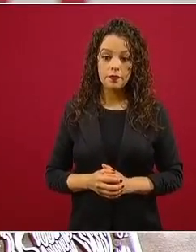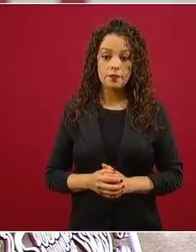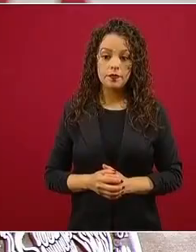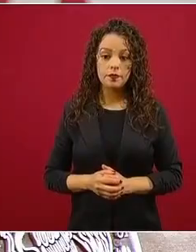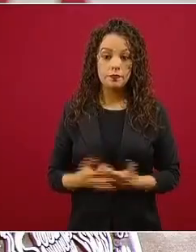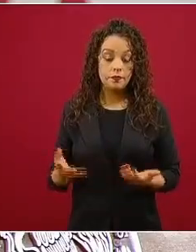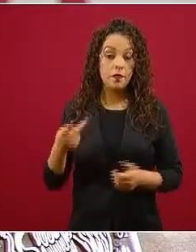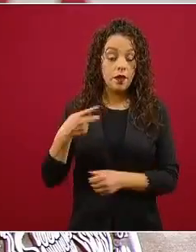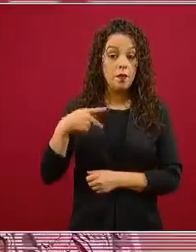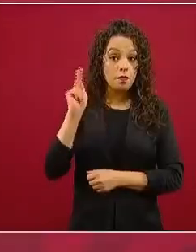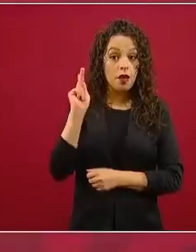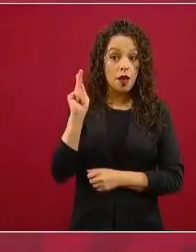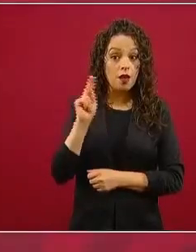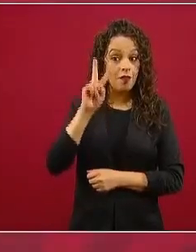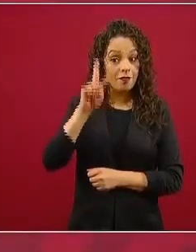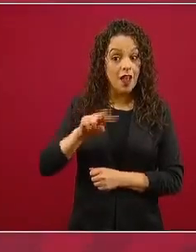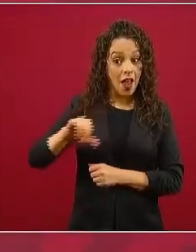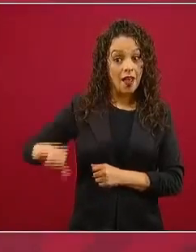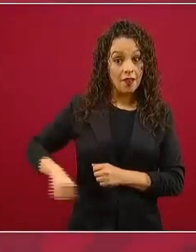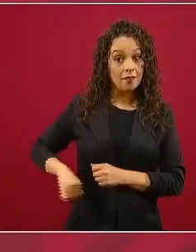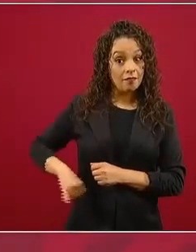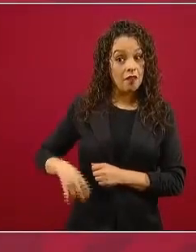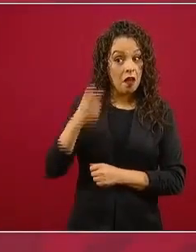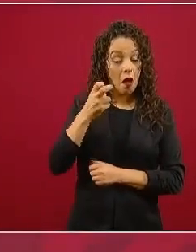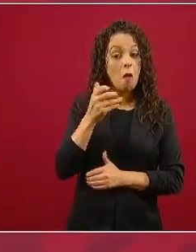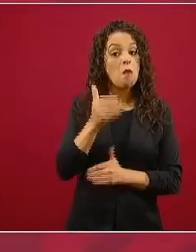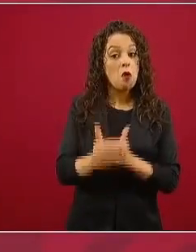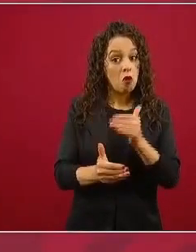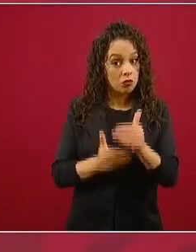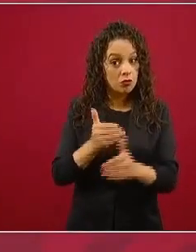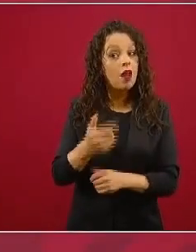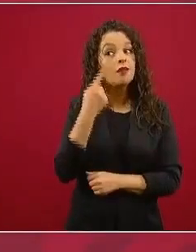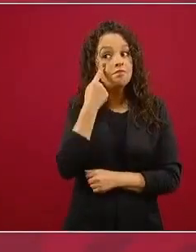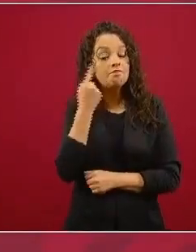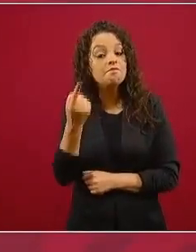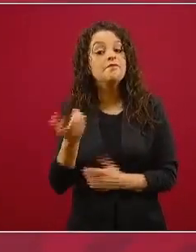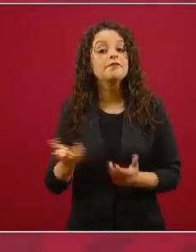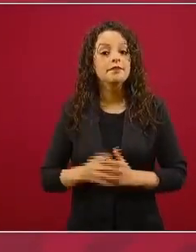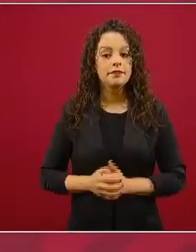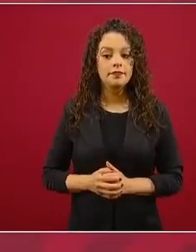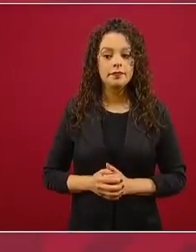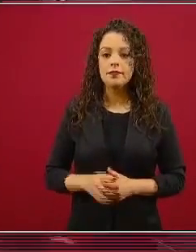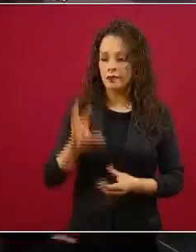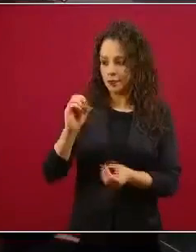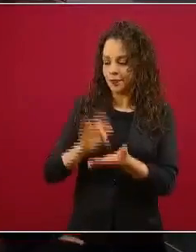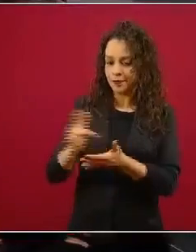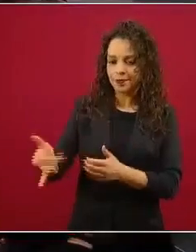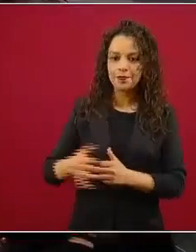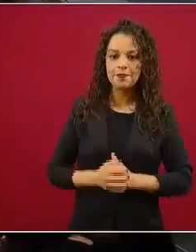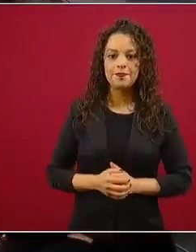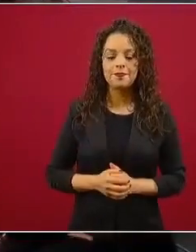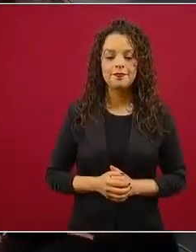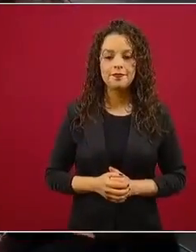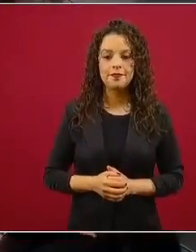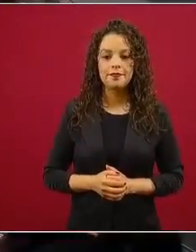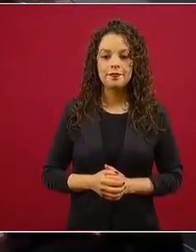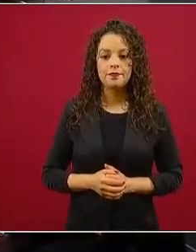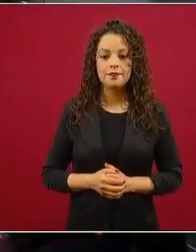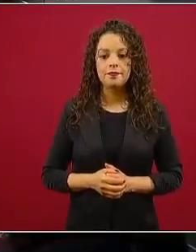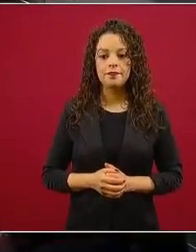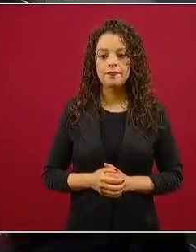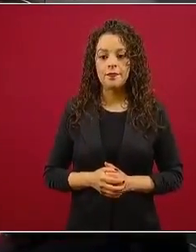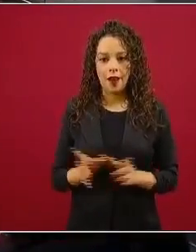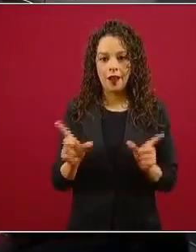pero sí va a ser interesante el proceso. Gracias. Muy bien, entonces vamos